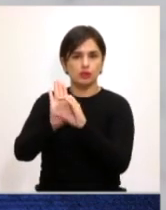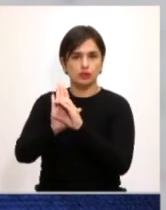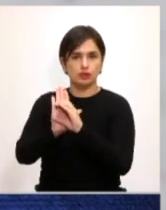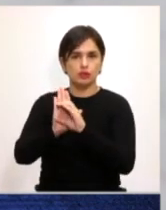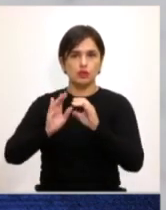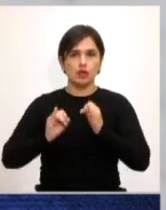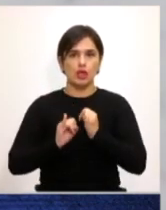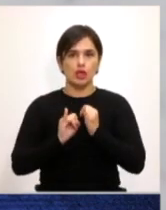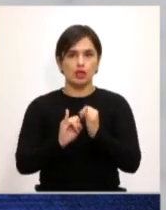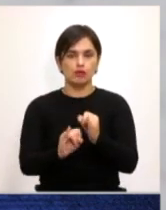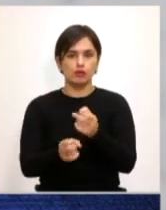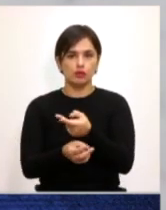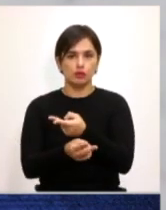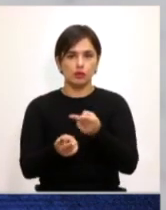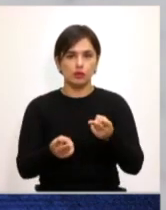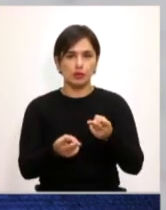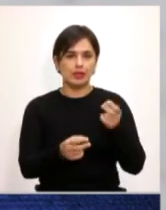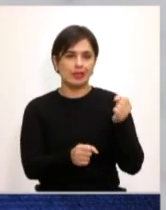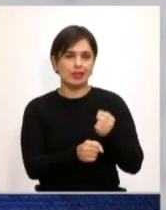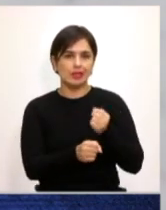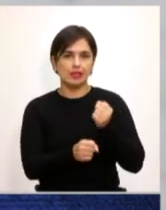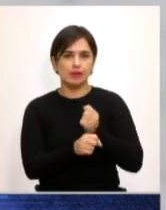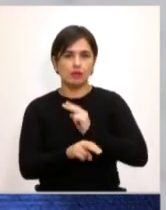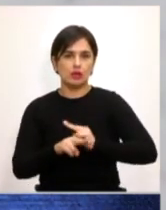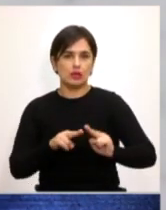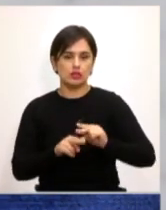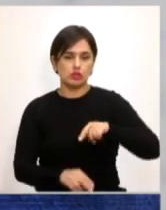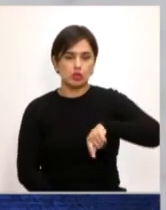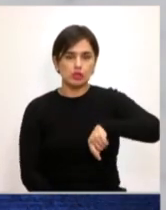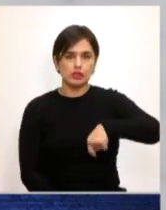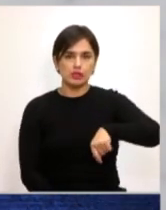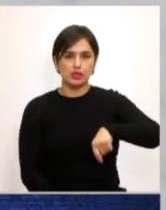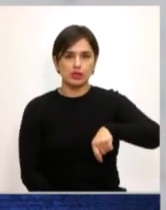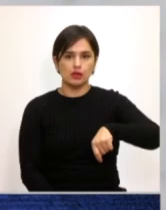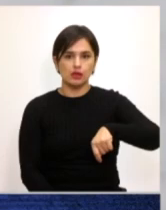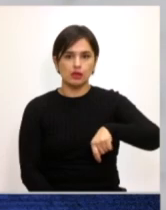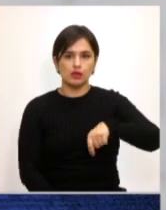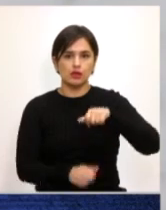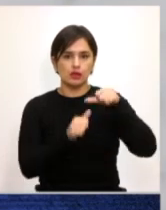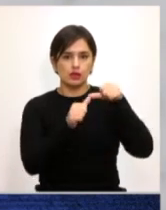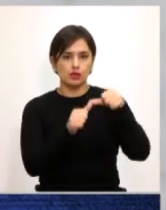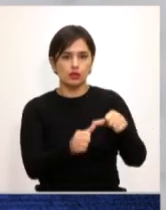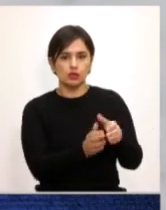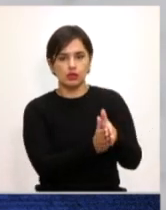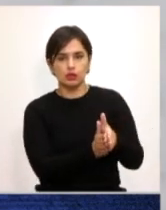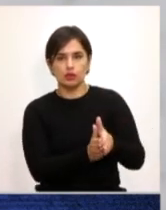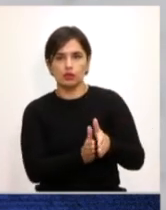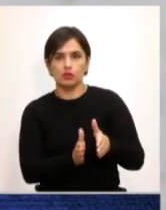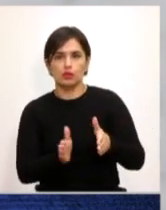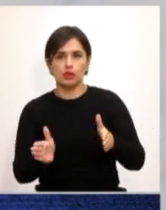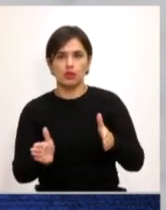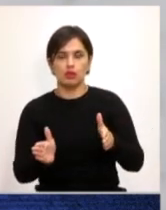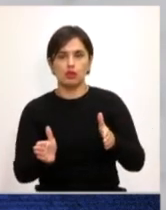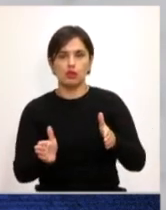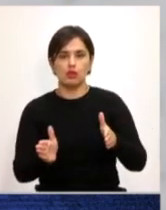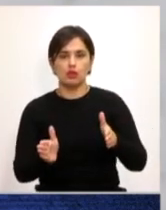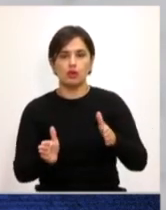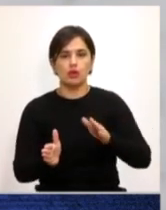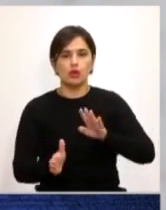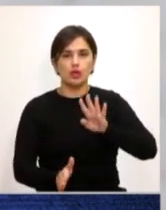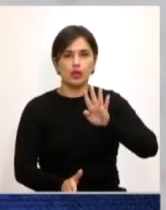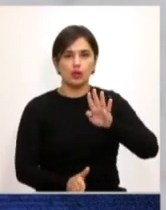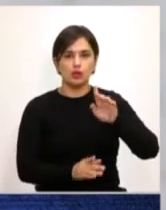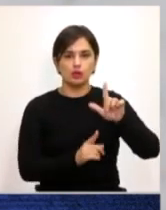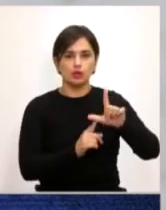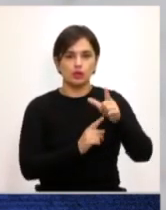cuenta pública de la gestión que realizó el Senado de la República durante el periodo que transcurre desde el 4